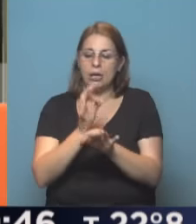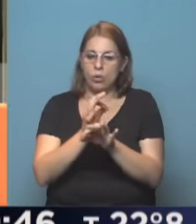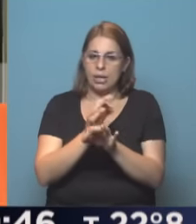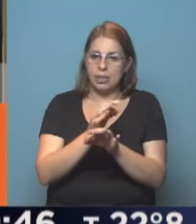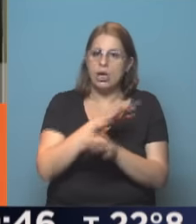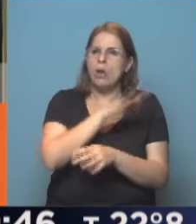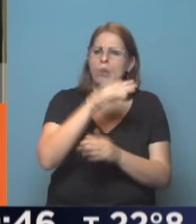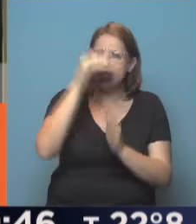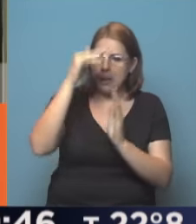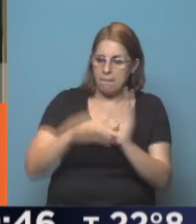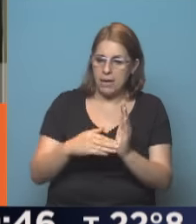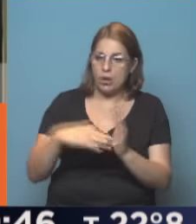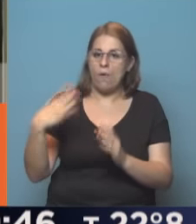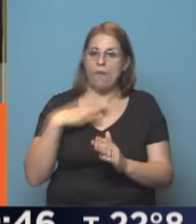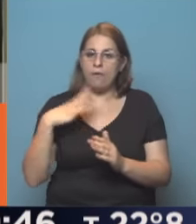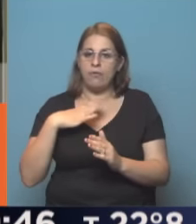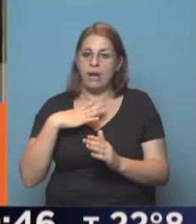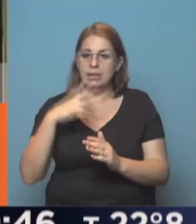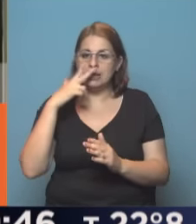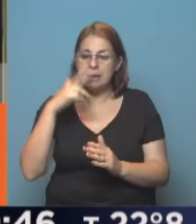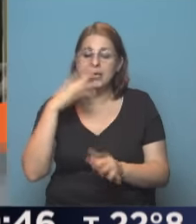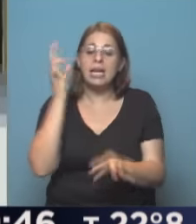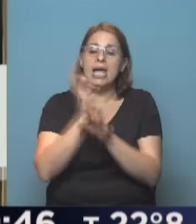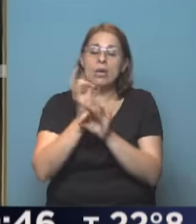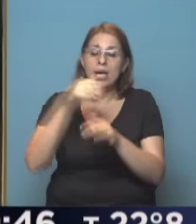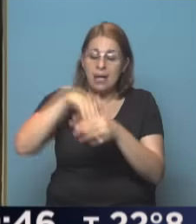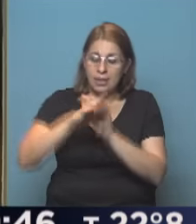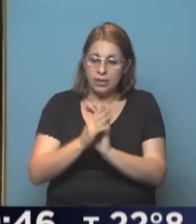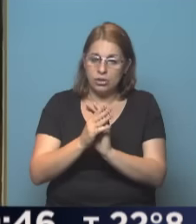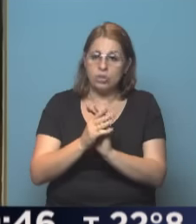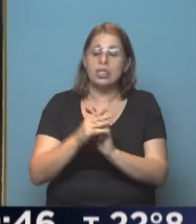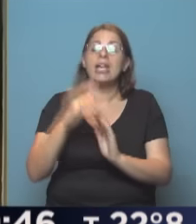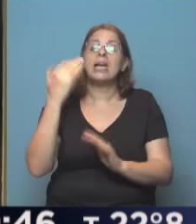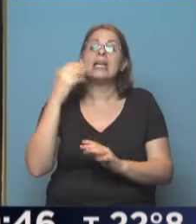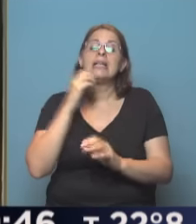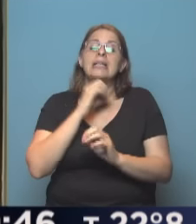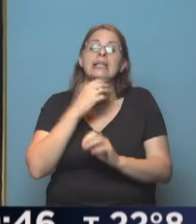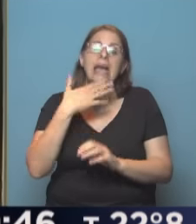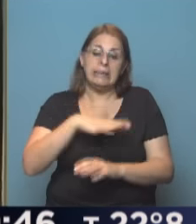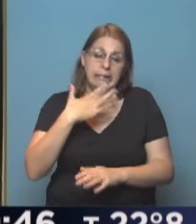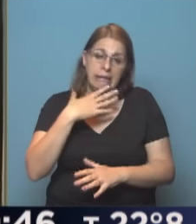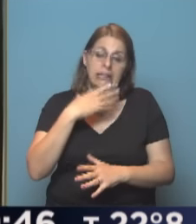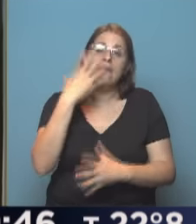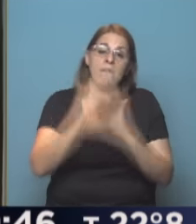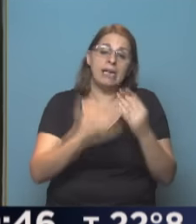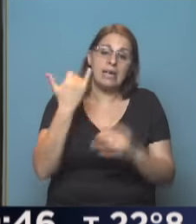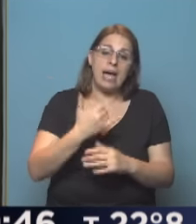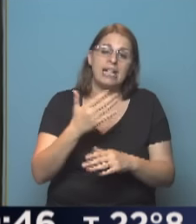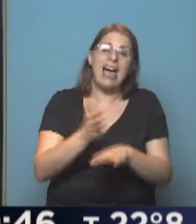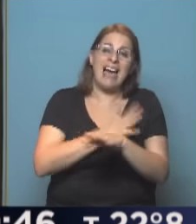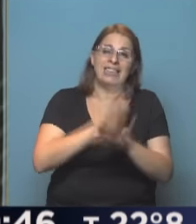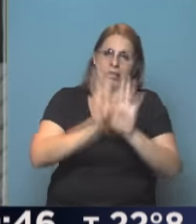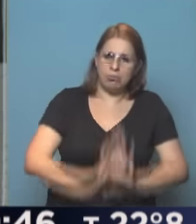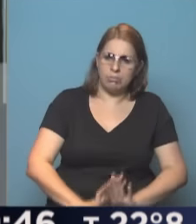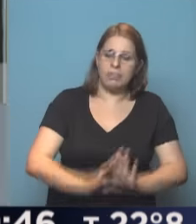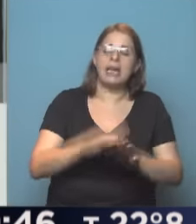menor, a la cual le faltan más de 3.000 escuelas, por lo tanto, claramente hubo una falla en la construcción de esa muestra. Y nosotros